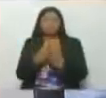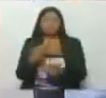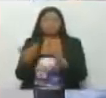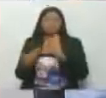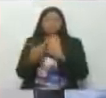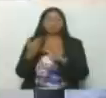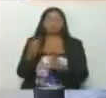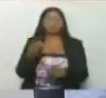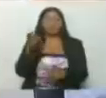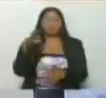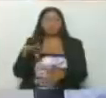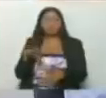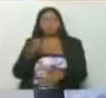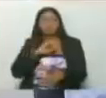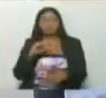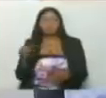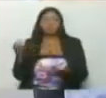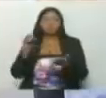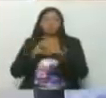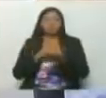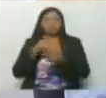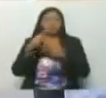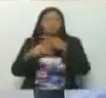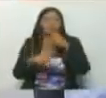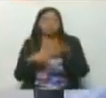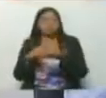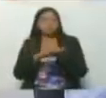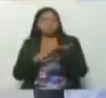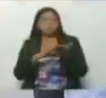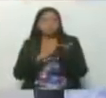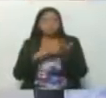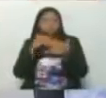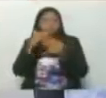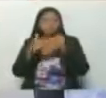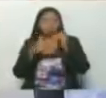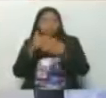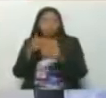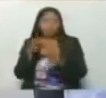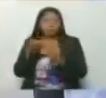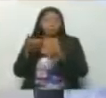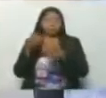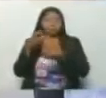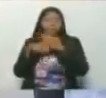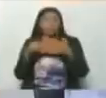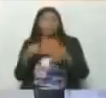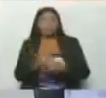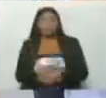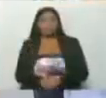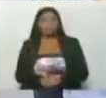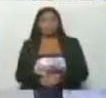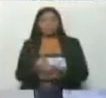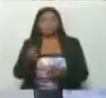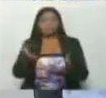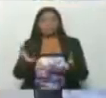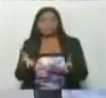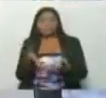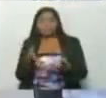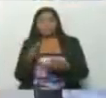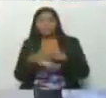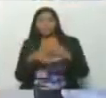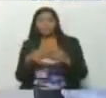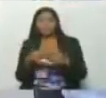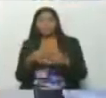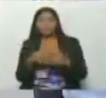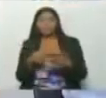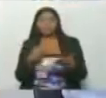estamos precisamente retomando la recuperación productiva para generar ese ingreso y esa riqueza que va a permitir